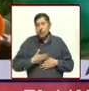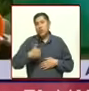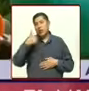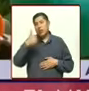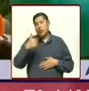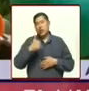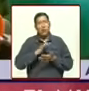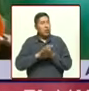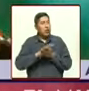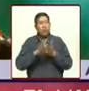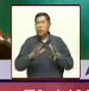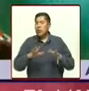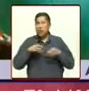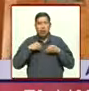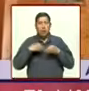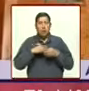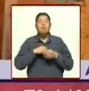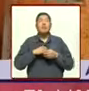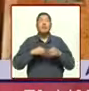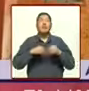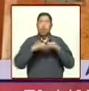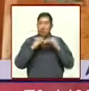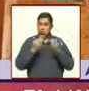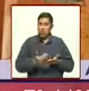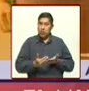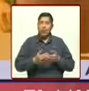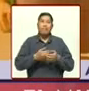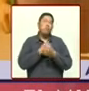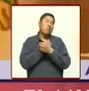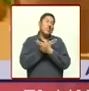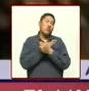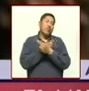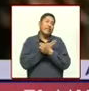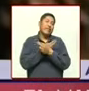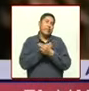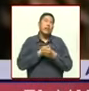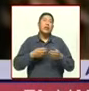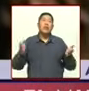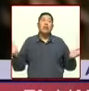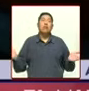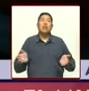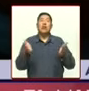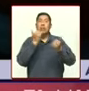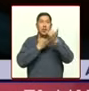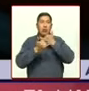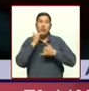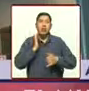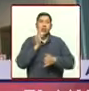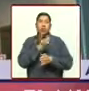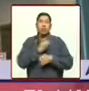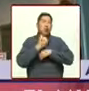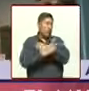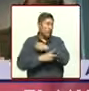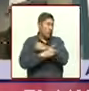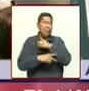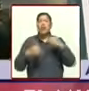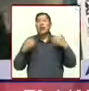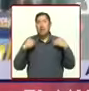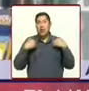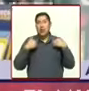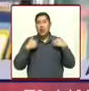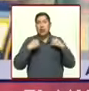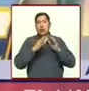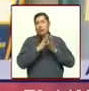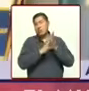película apta para todo público, que es Academia de Conejos. Su aporte nos va a ayudar a contribuir a lo que está pasando en nuestro país. Vamos a tener el